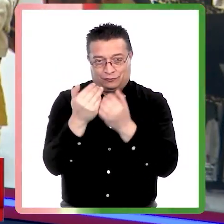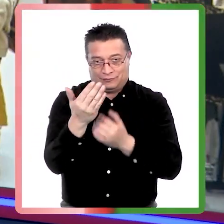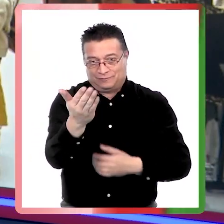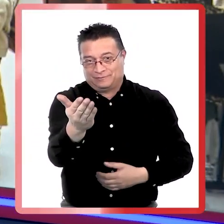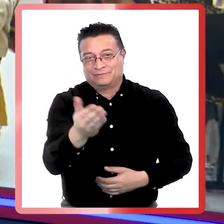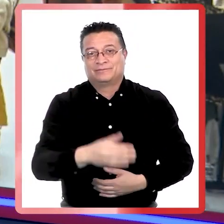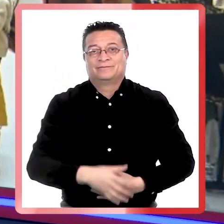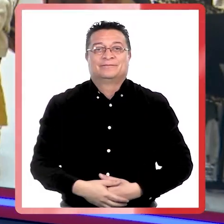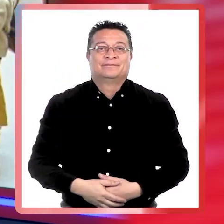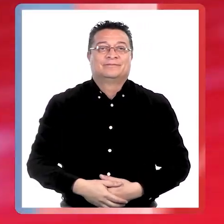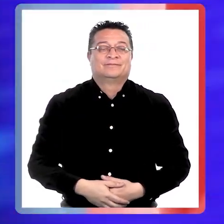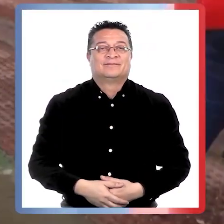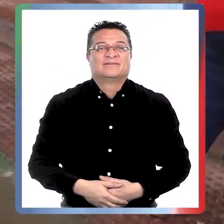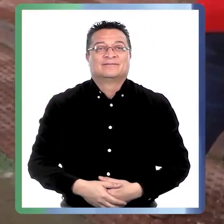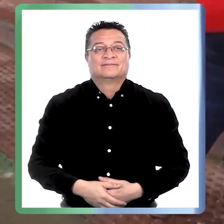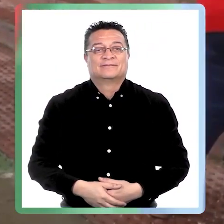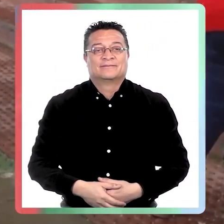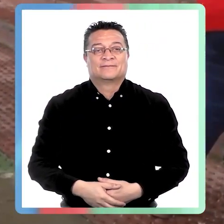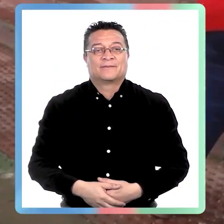ITV Patagonia.